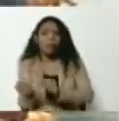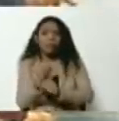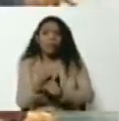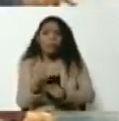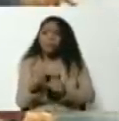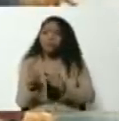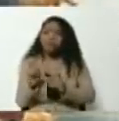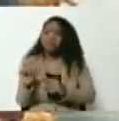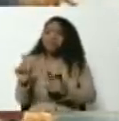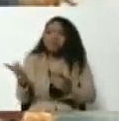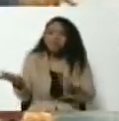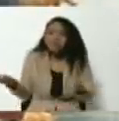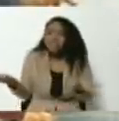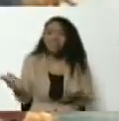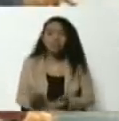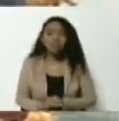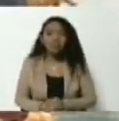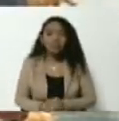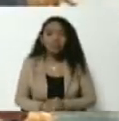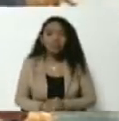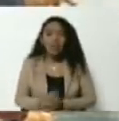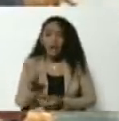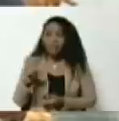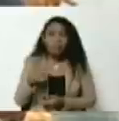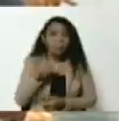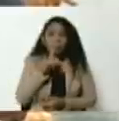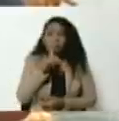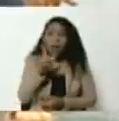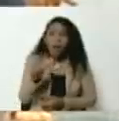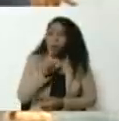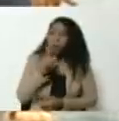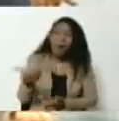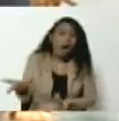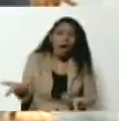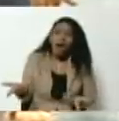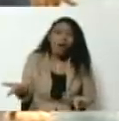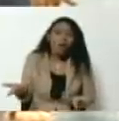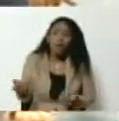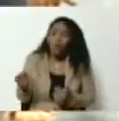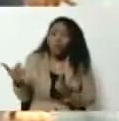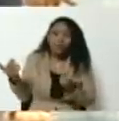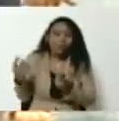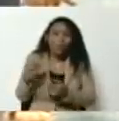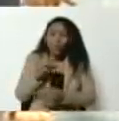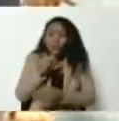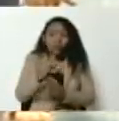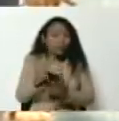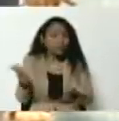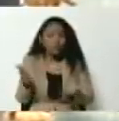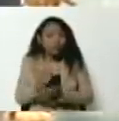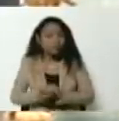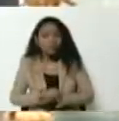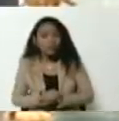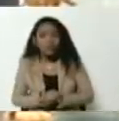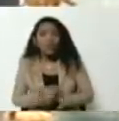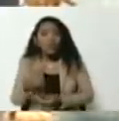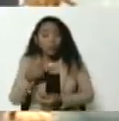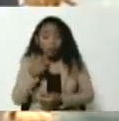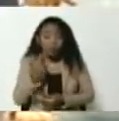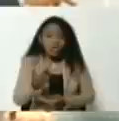eso. Son el colmo de la crueldad. Son el colmo del cinismo. Y como dije